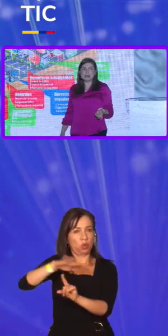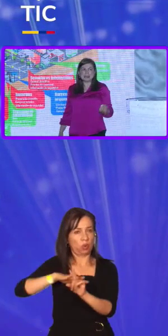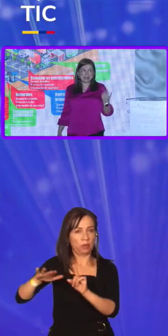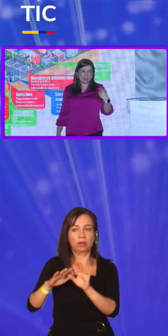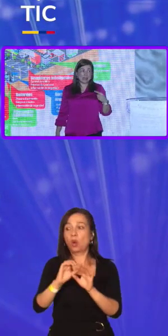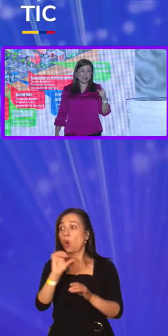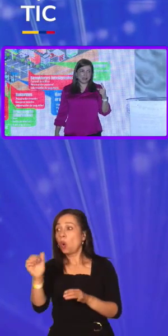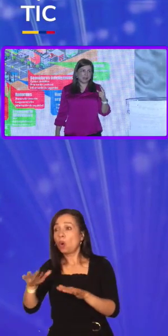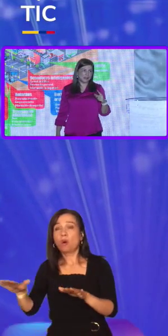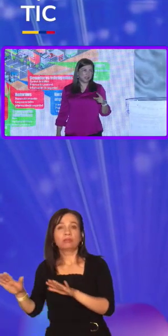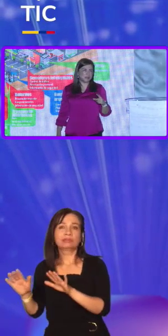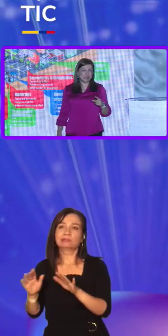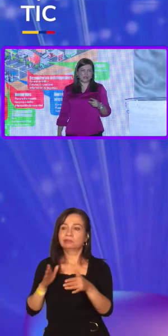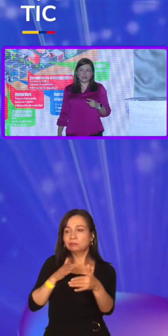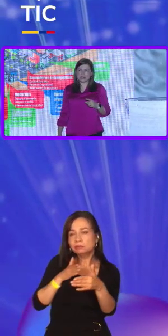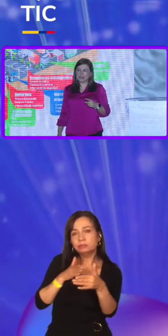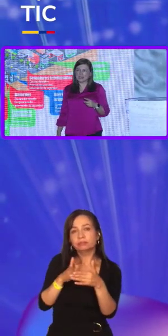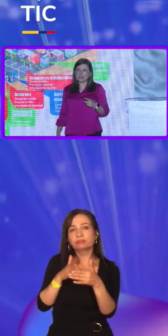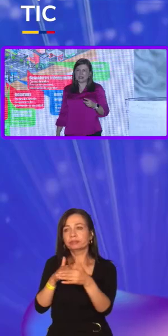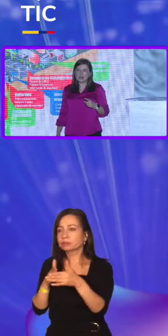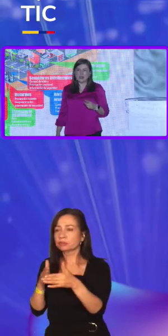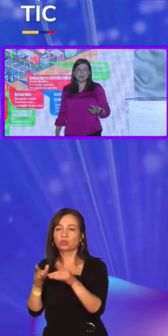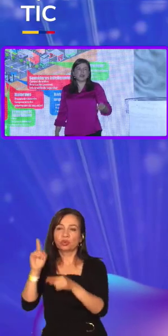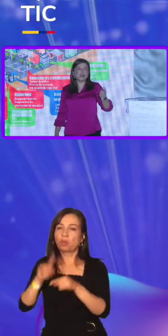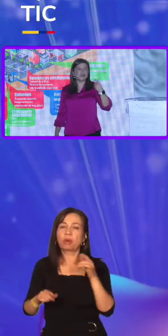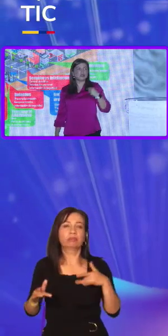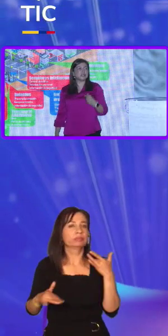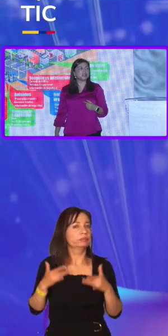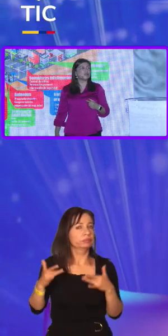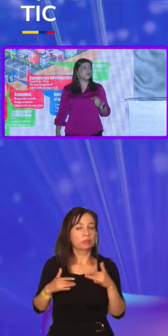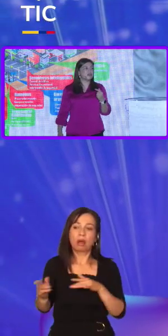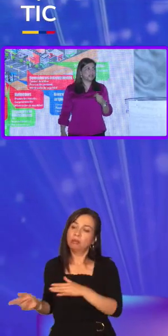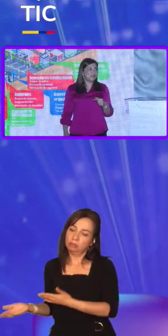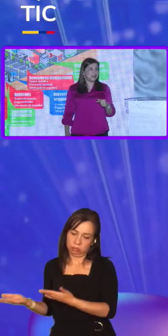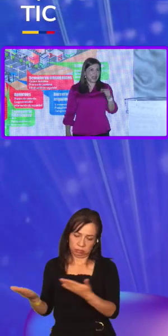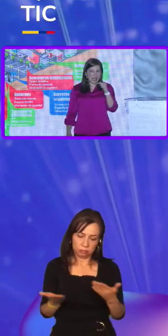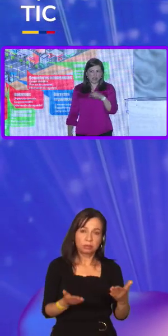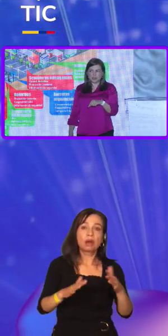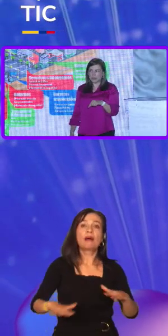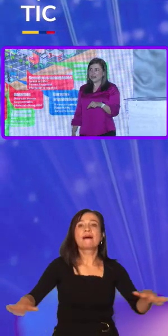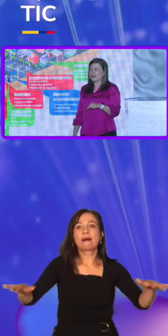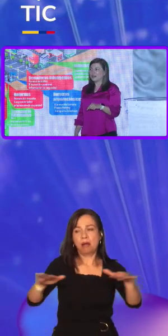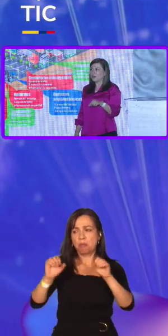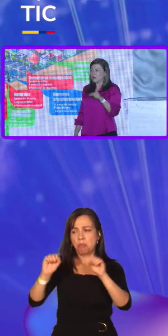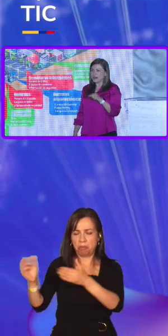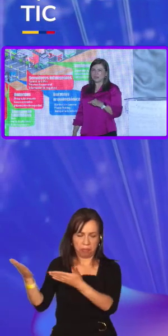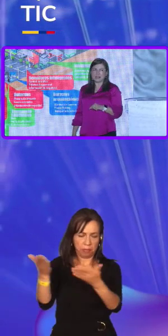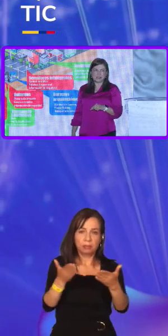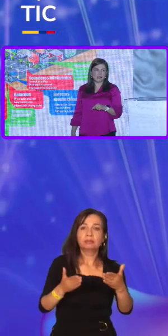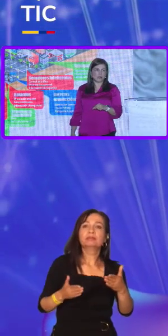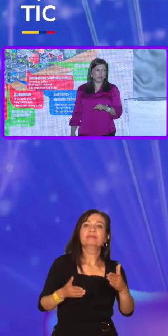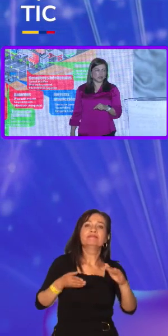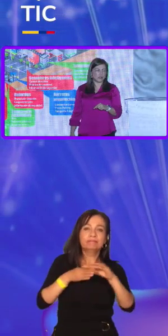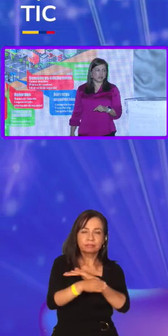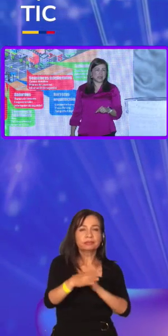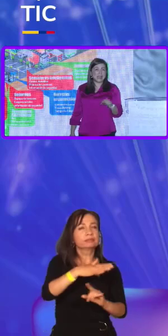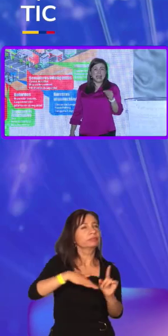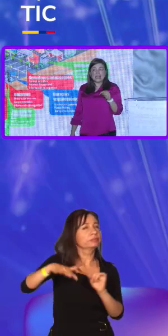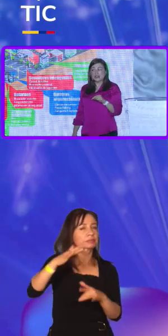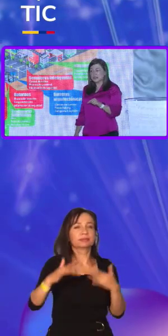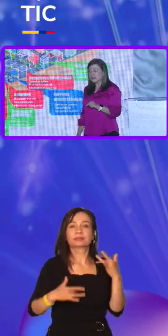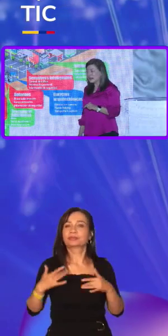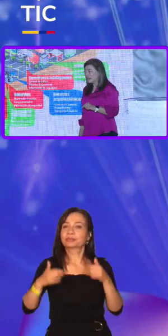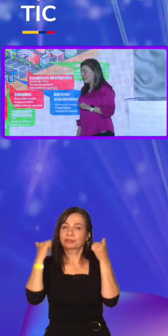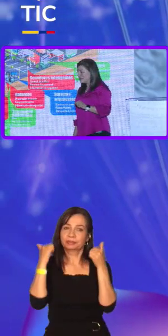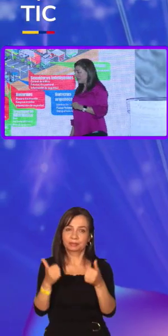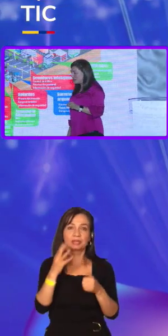otros contextos parecerían limitantes para disfrutar del destino, pero que nosotros hacemos posible que ellos puedan tener una buena experiencia con